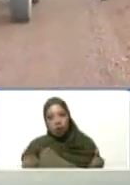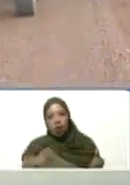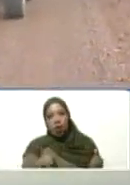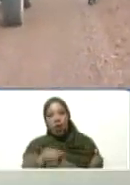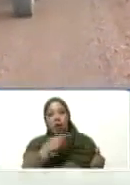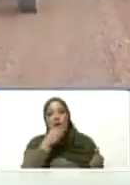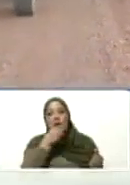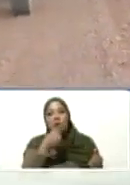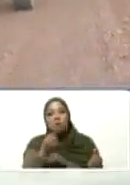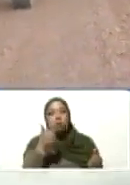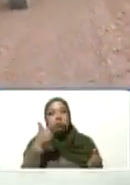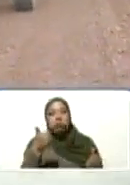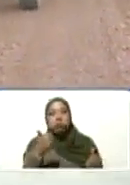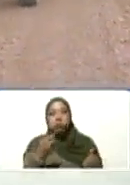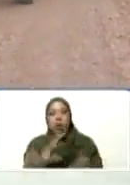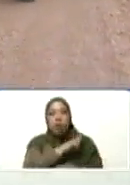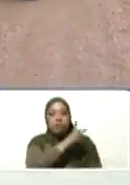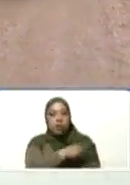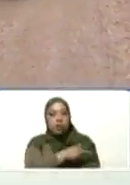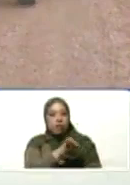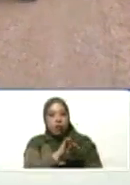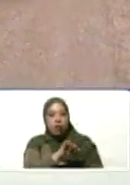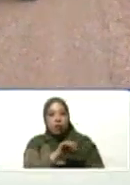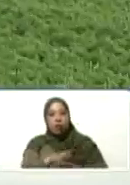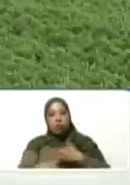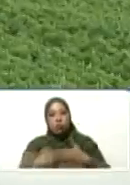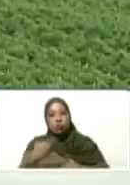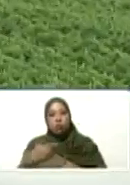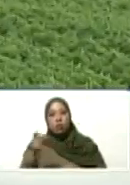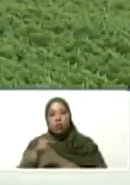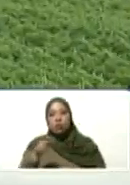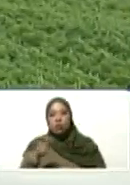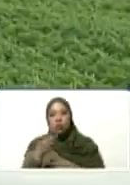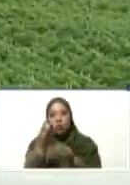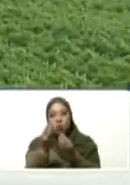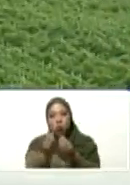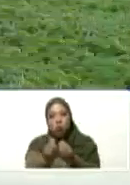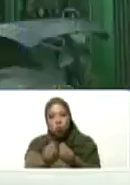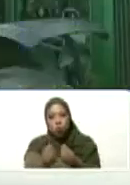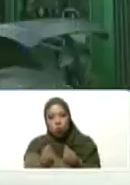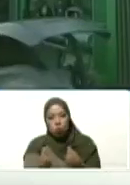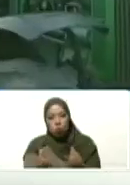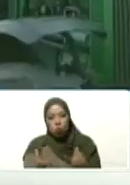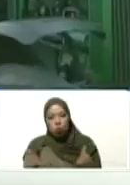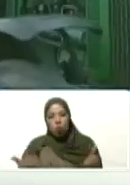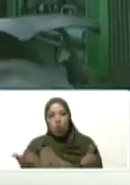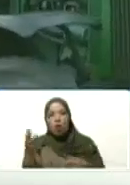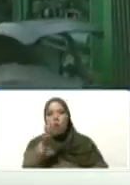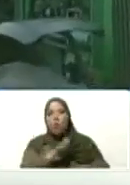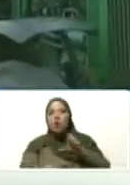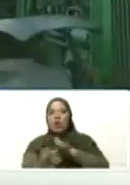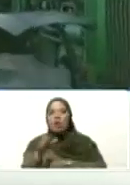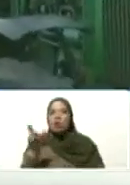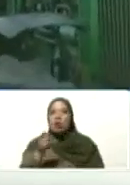Y bueno, queda enriquecida porque el maíz consume mucho nitrógeno de la tierra. ¿Ah? Para que ustedes vean cómo